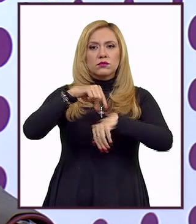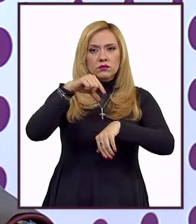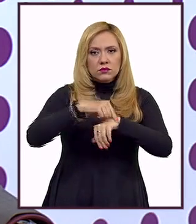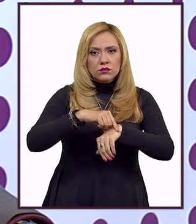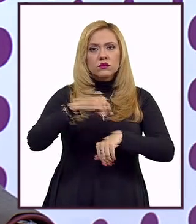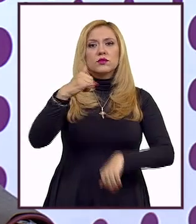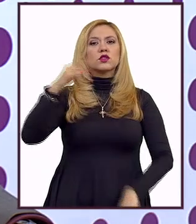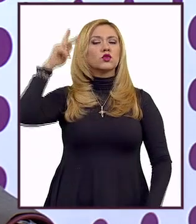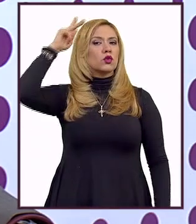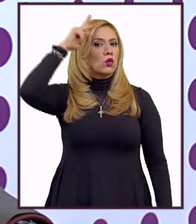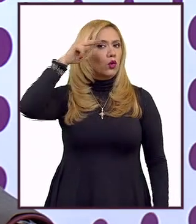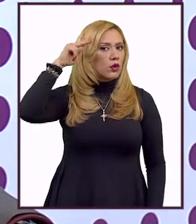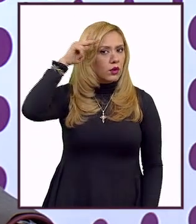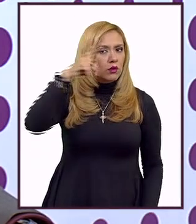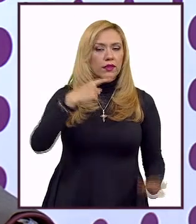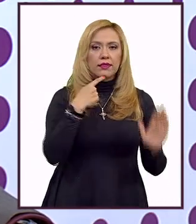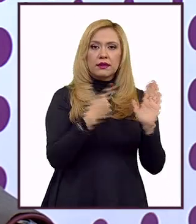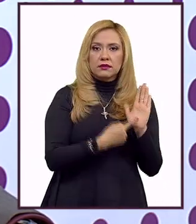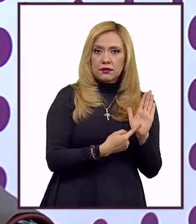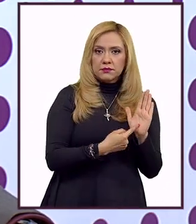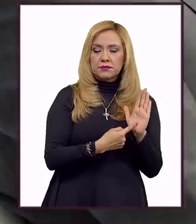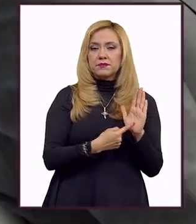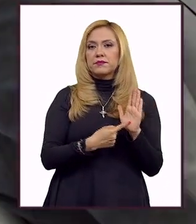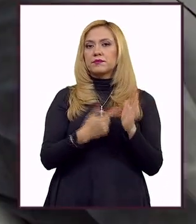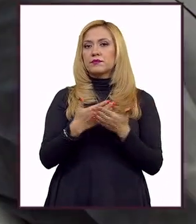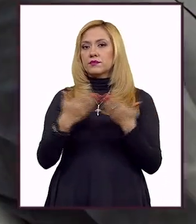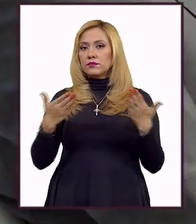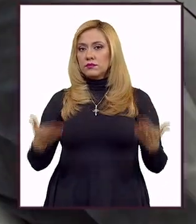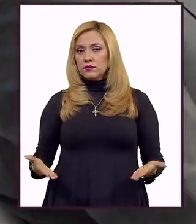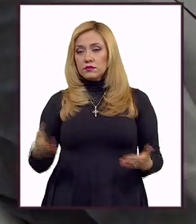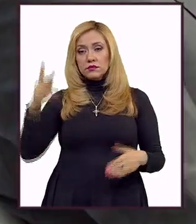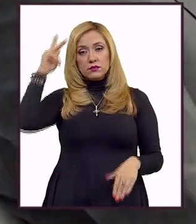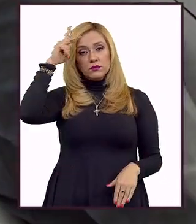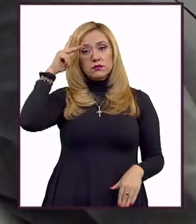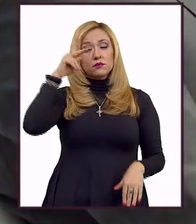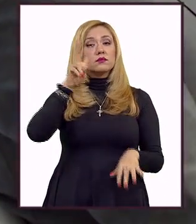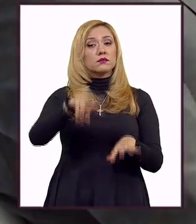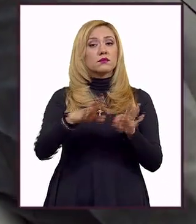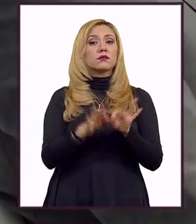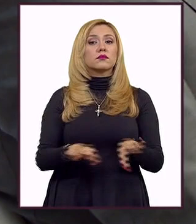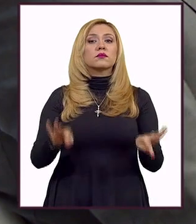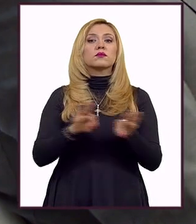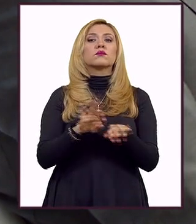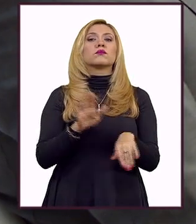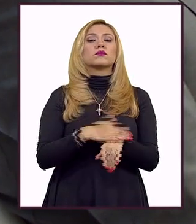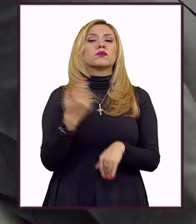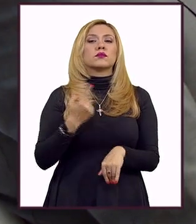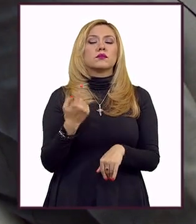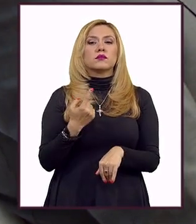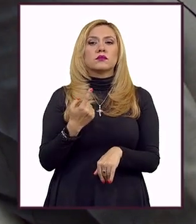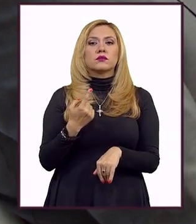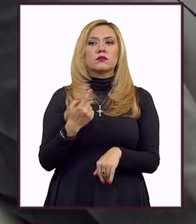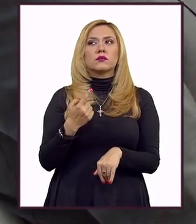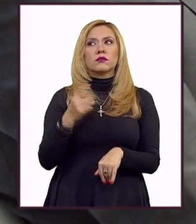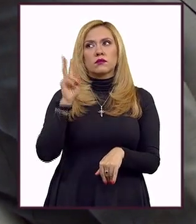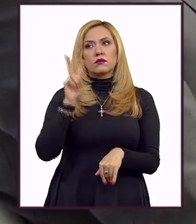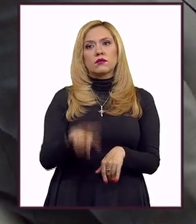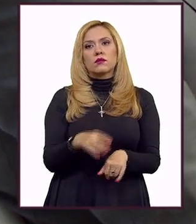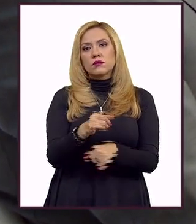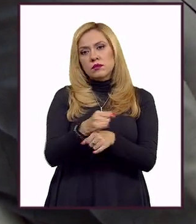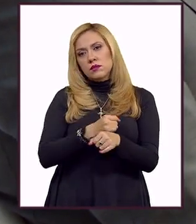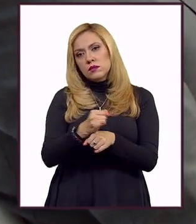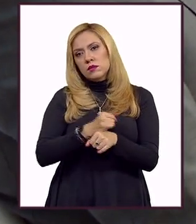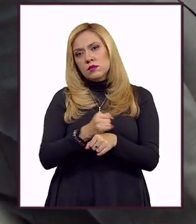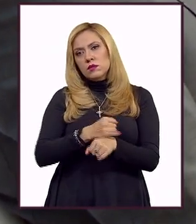el ámbito psicológico. Y en este punto de la parte psicológica es bien importante también relacionarlo, es un instrumento de